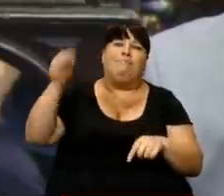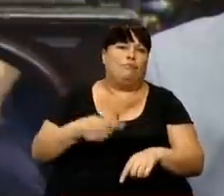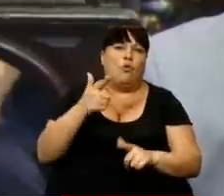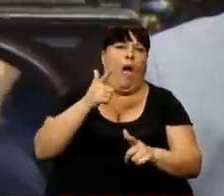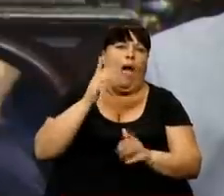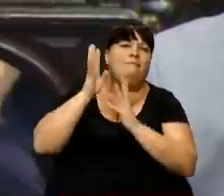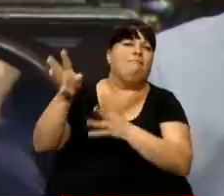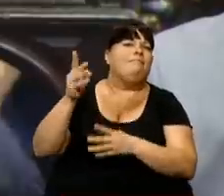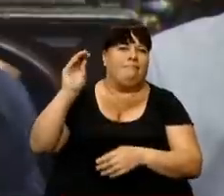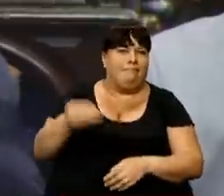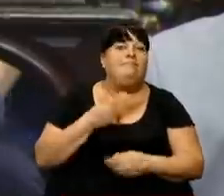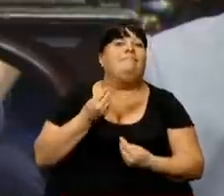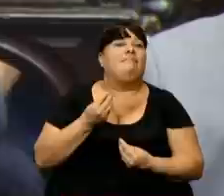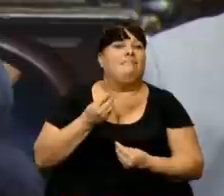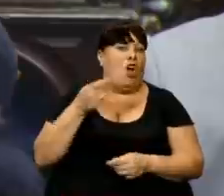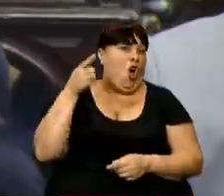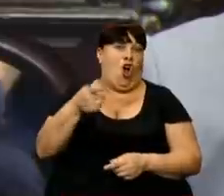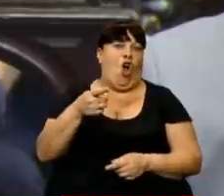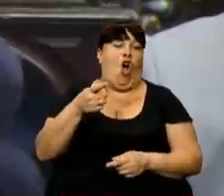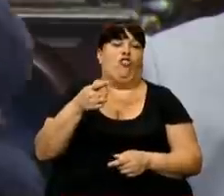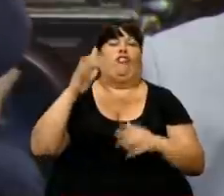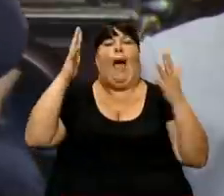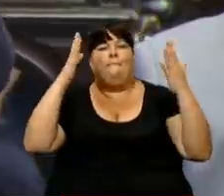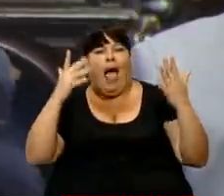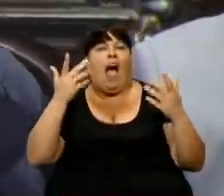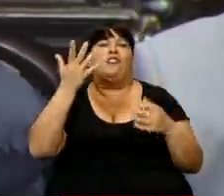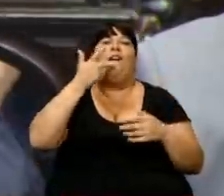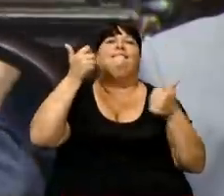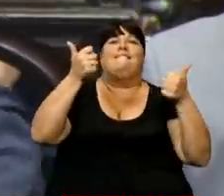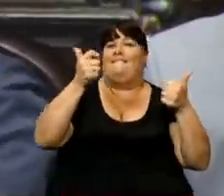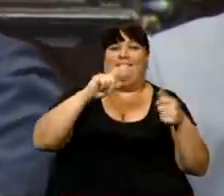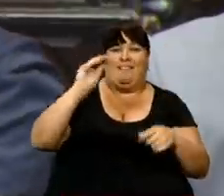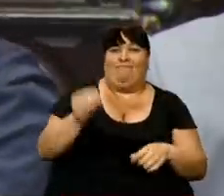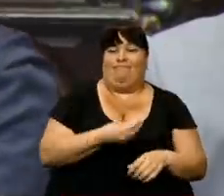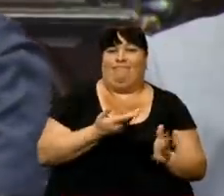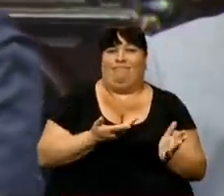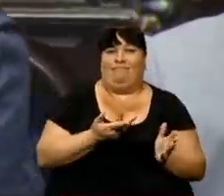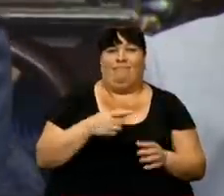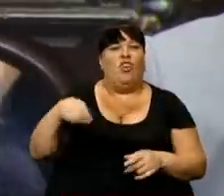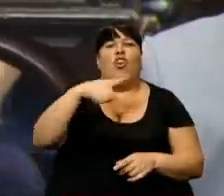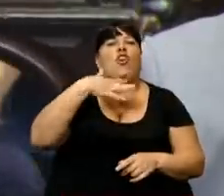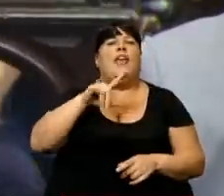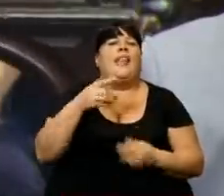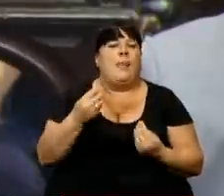derrotar, y que atenta contra los aplausos y los deseos de éxito. Y nadie